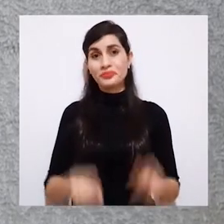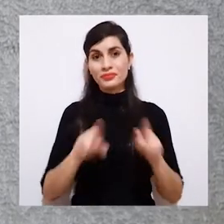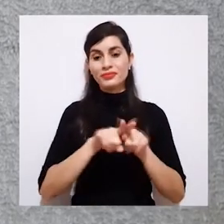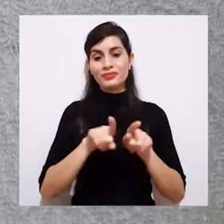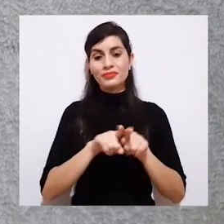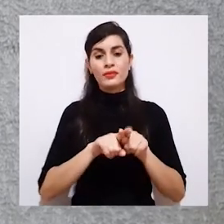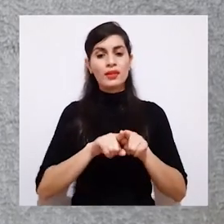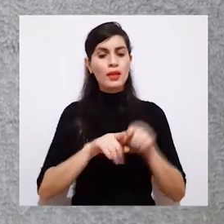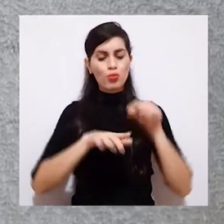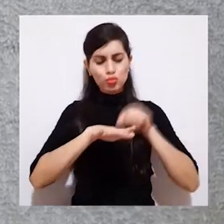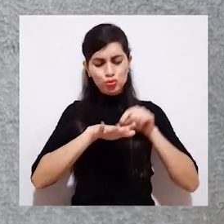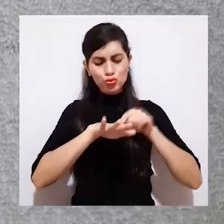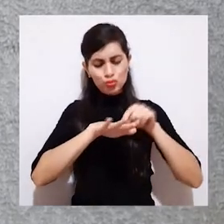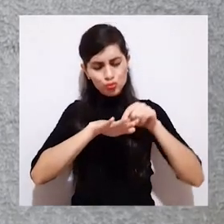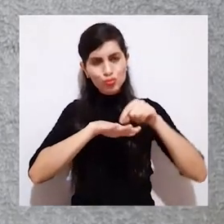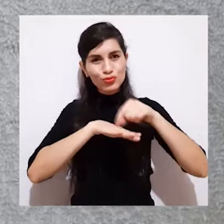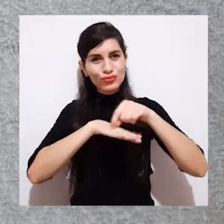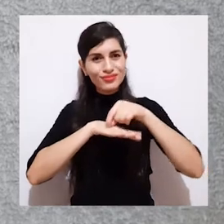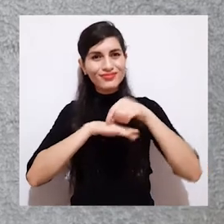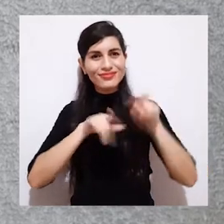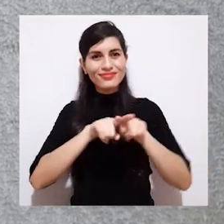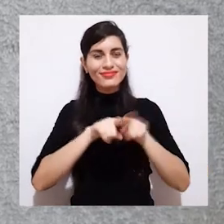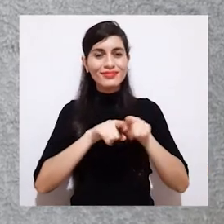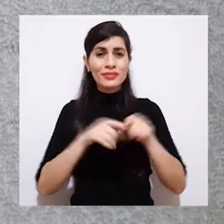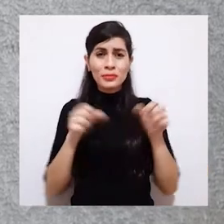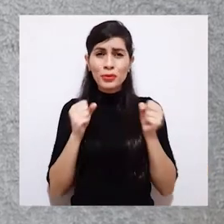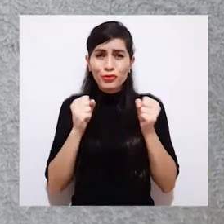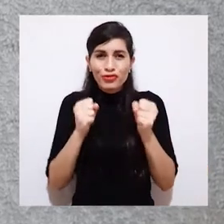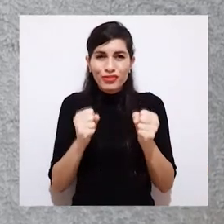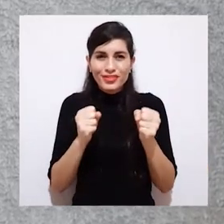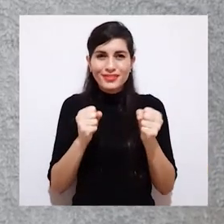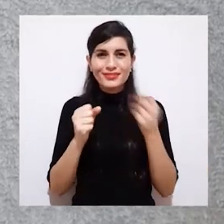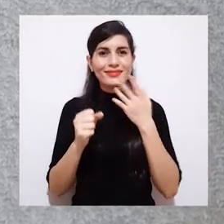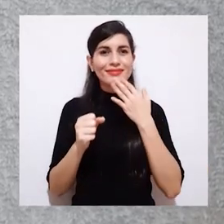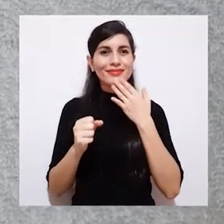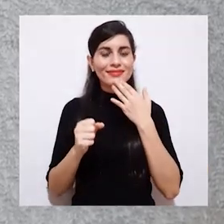Básicamente la voy a aplicar en los mismos puntos para ir dando un poco más de profundidad.